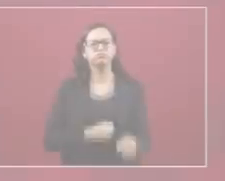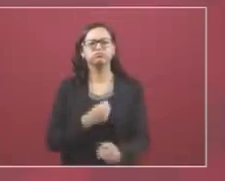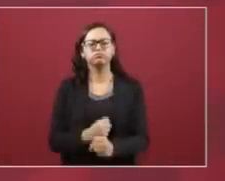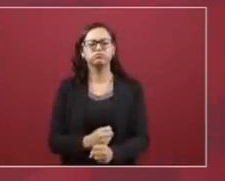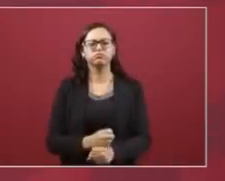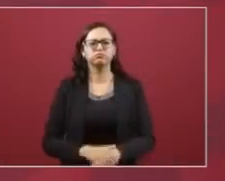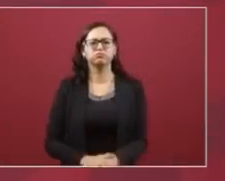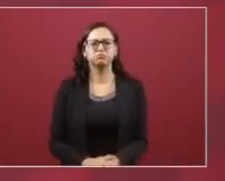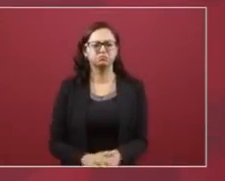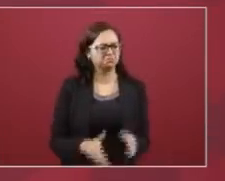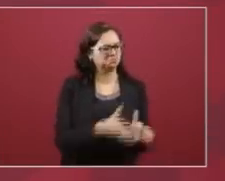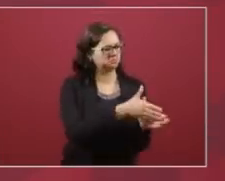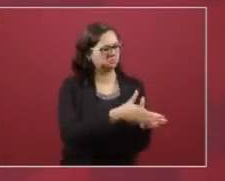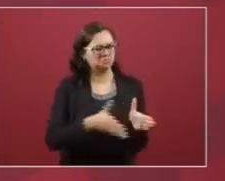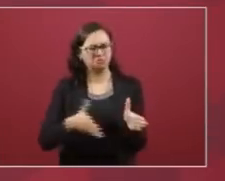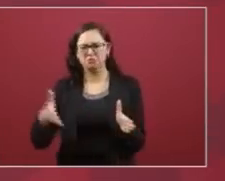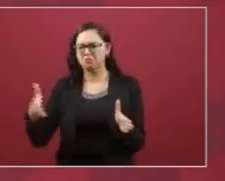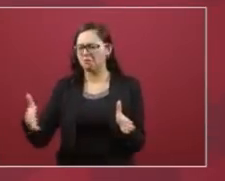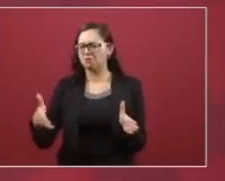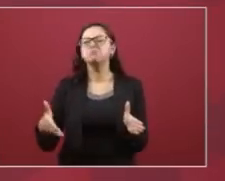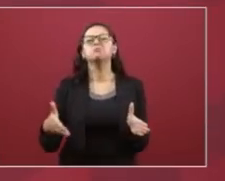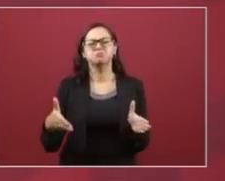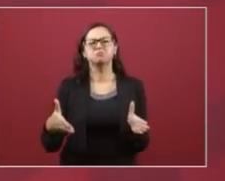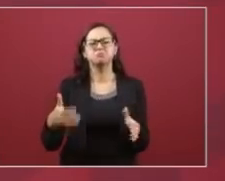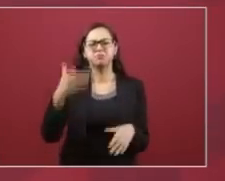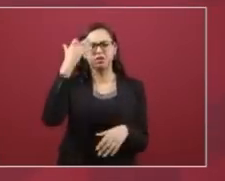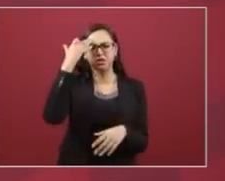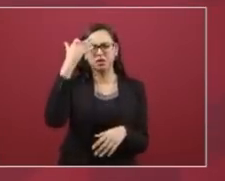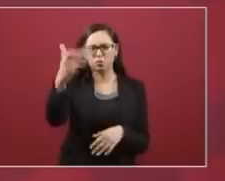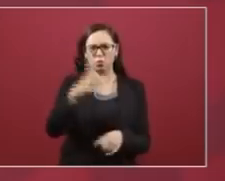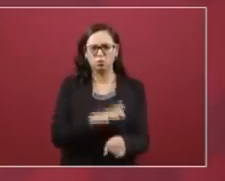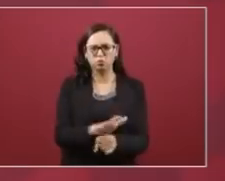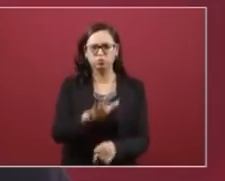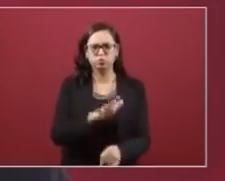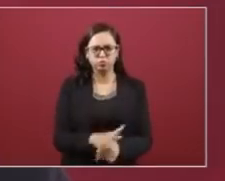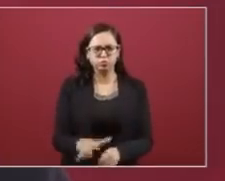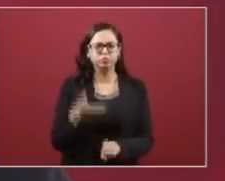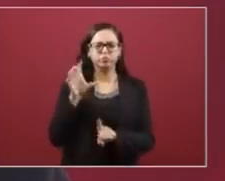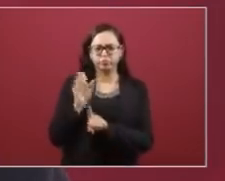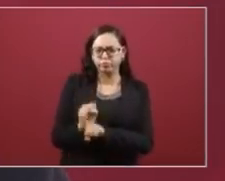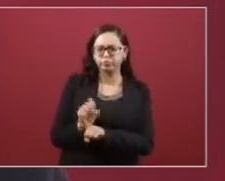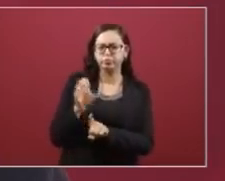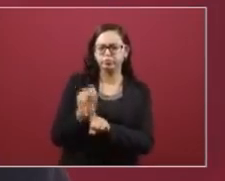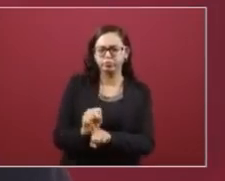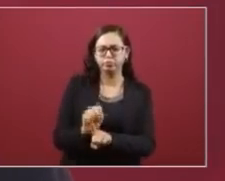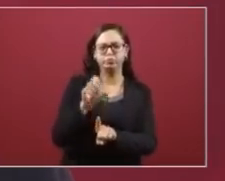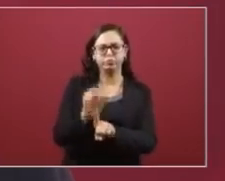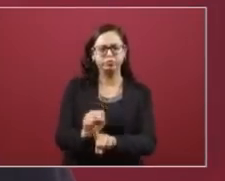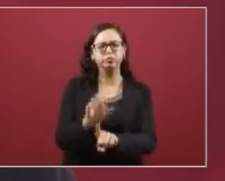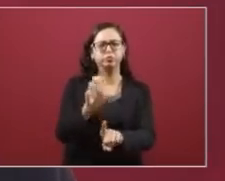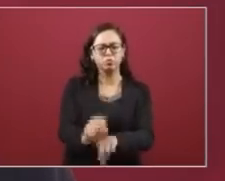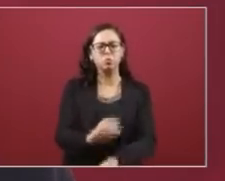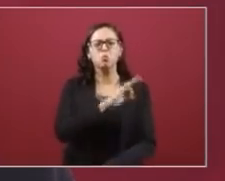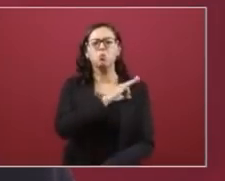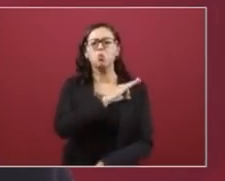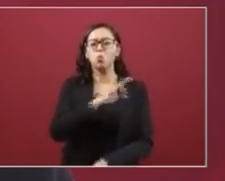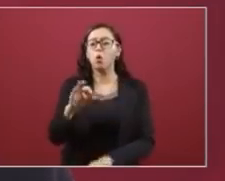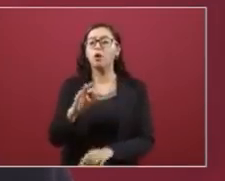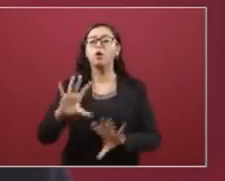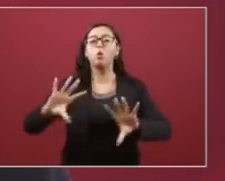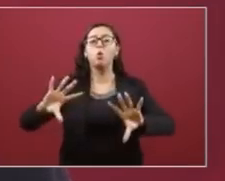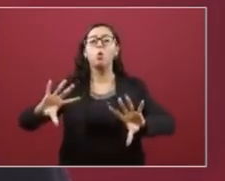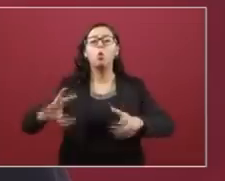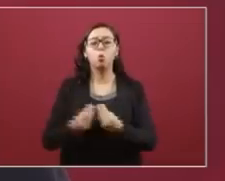alcanzará el tiempo para consumar entre todos y de manera pacífica